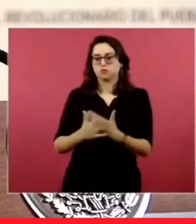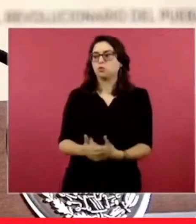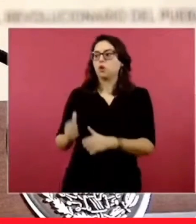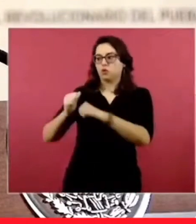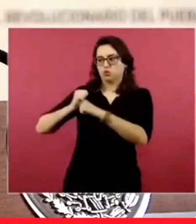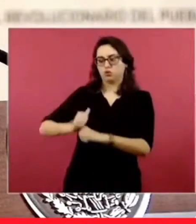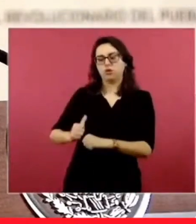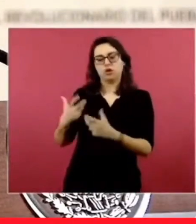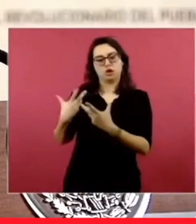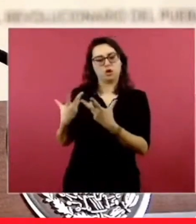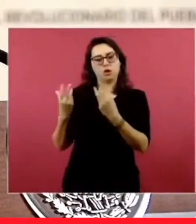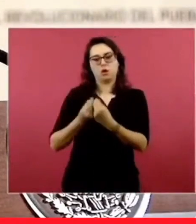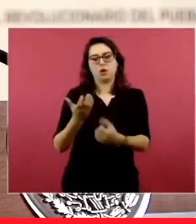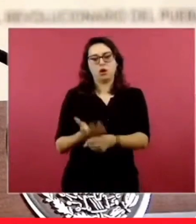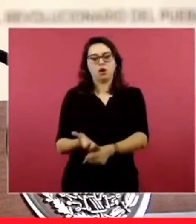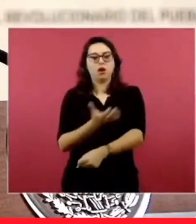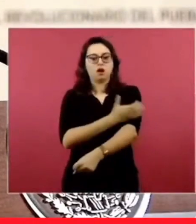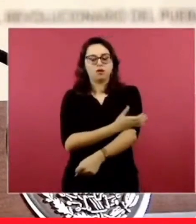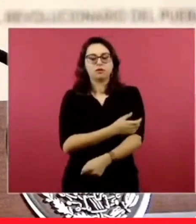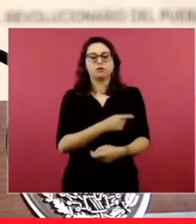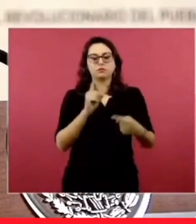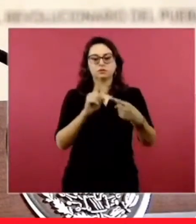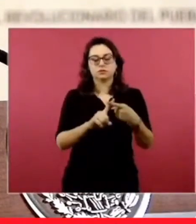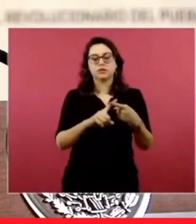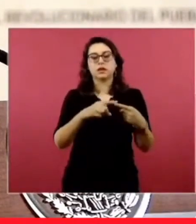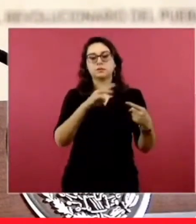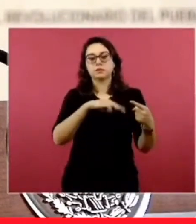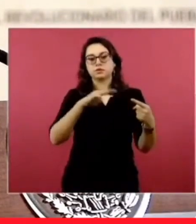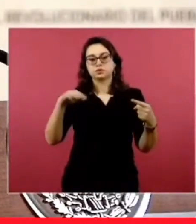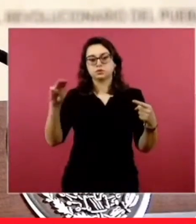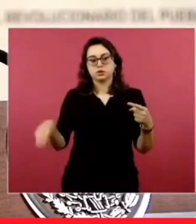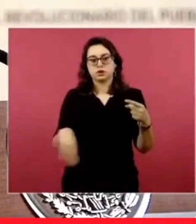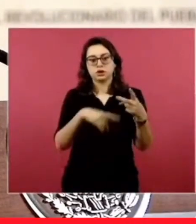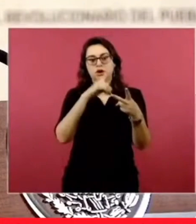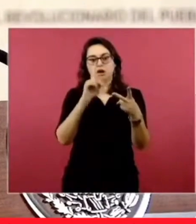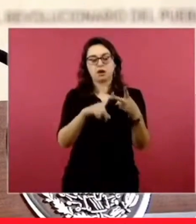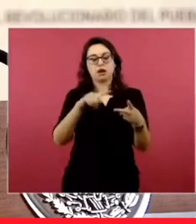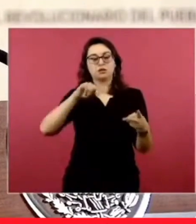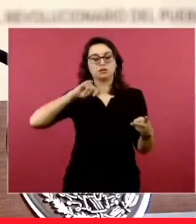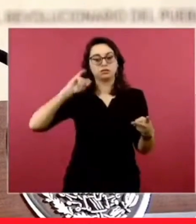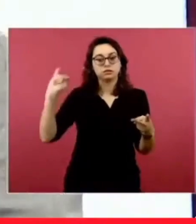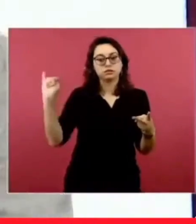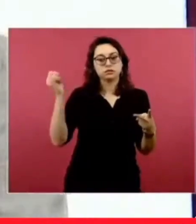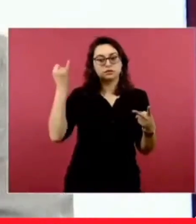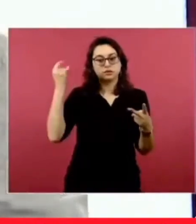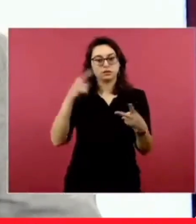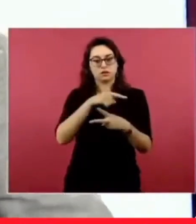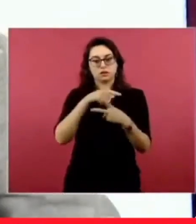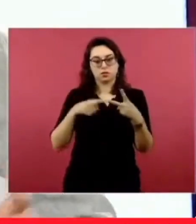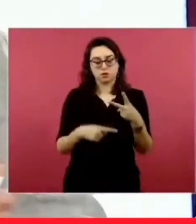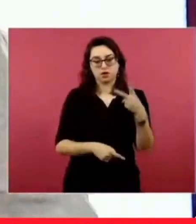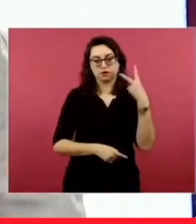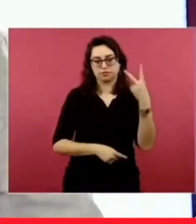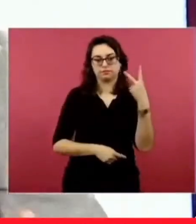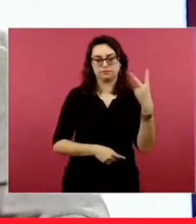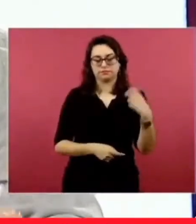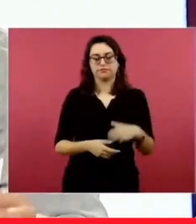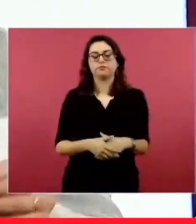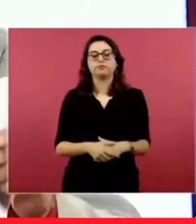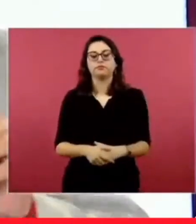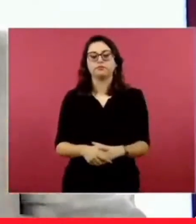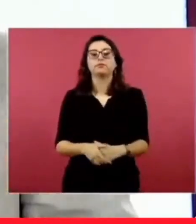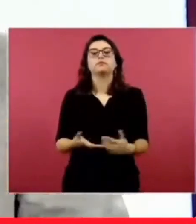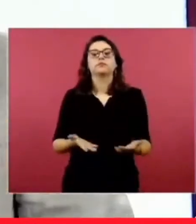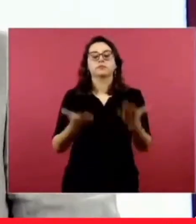sector. Una fue en Zamora, Michoacán, y la otra en Tijuana, Baja California. y